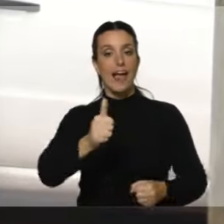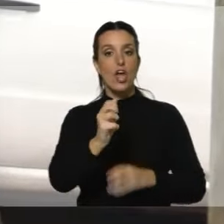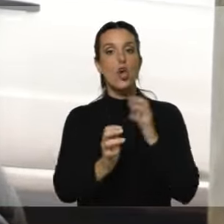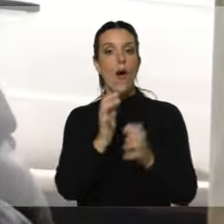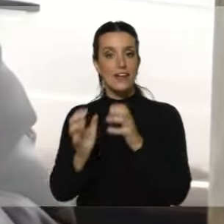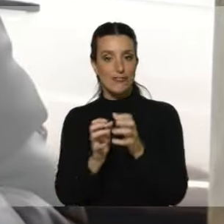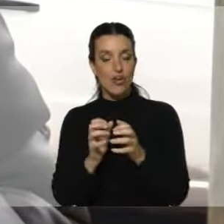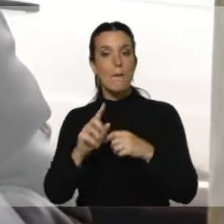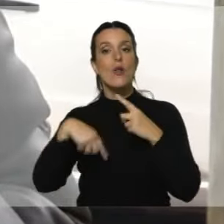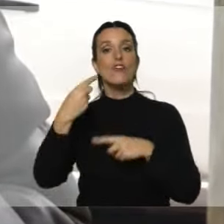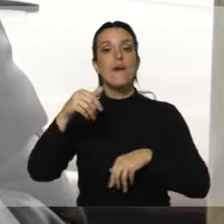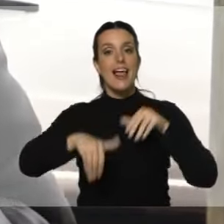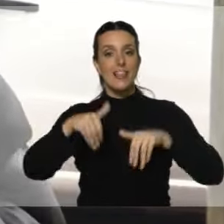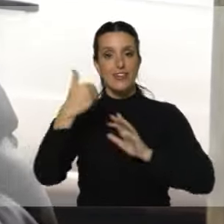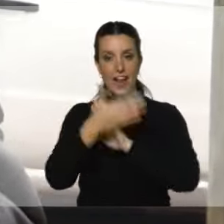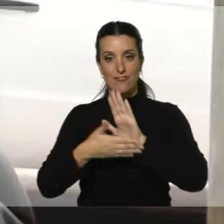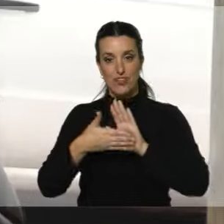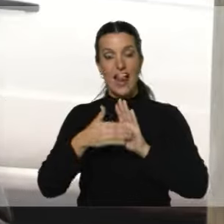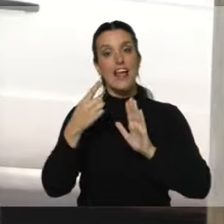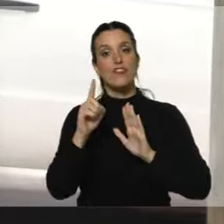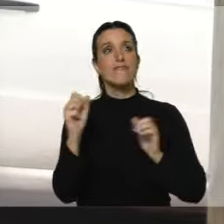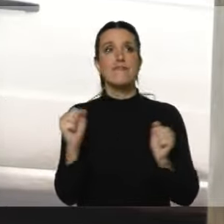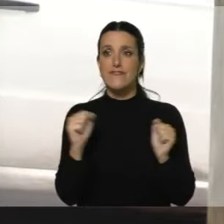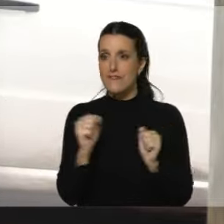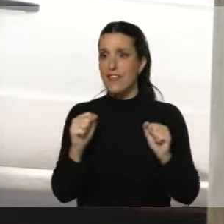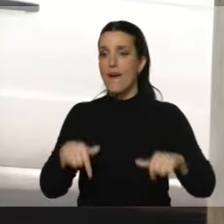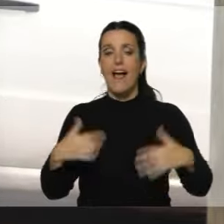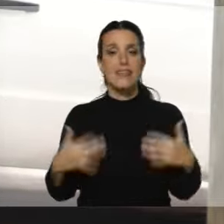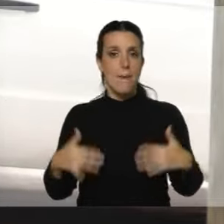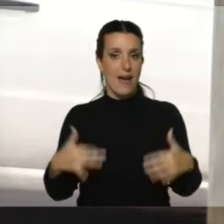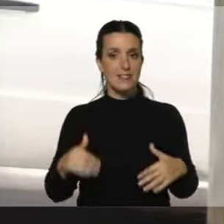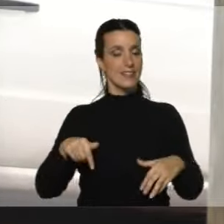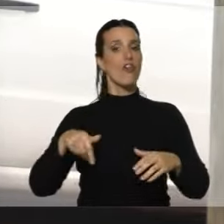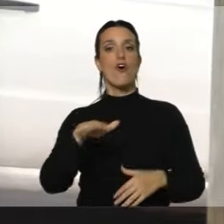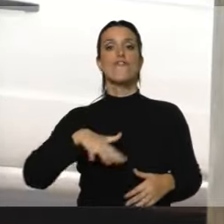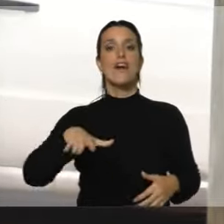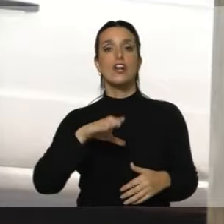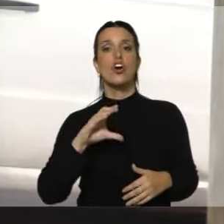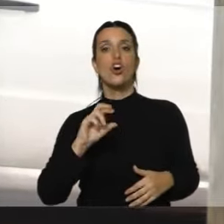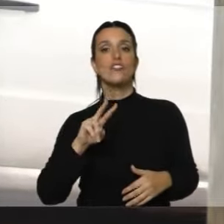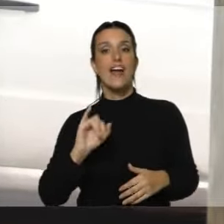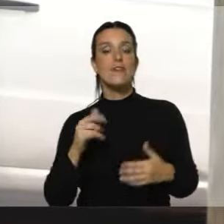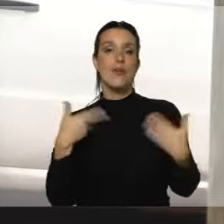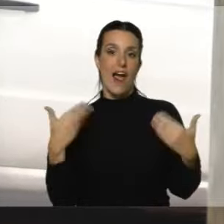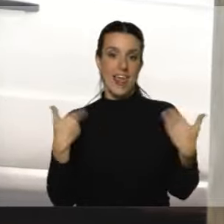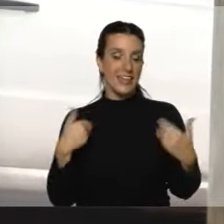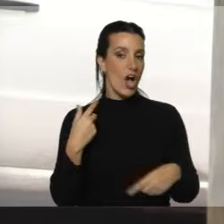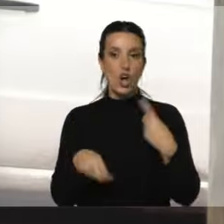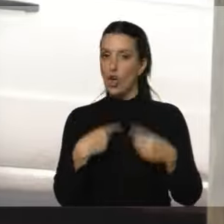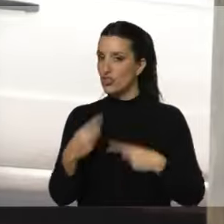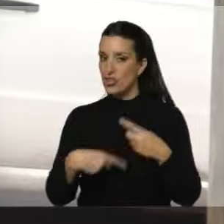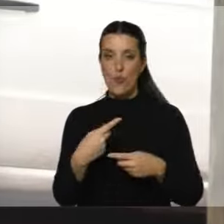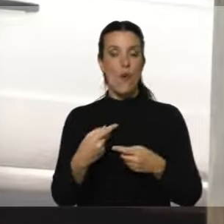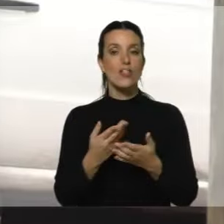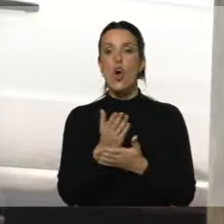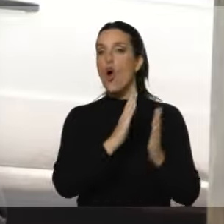gobierno las próximas elecciones nacionales. Hace mucho frío, como les decía, aquí en el barrio Cotravi, pero la alegría sigue. Todas las